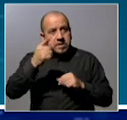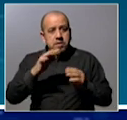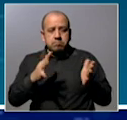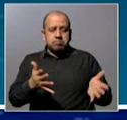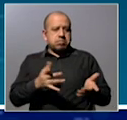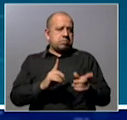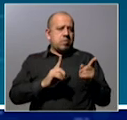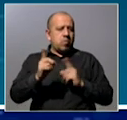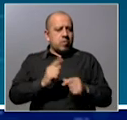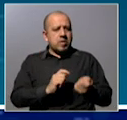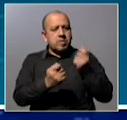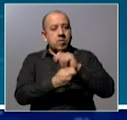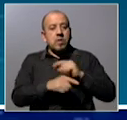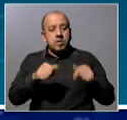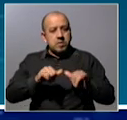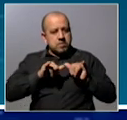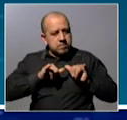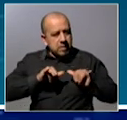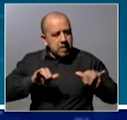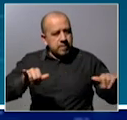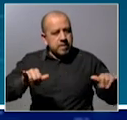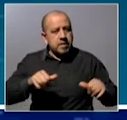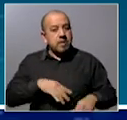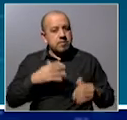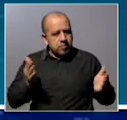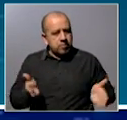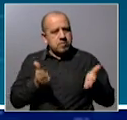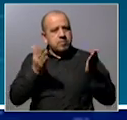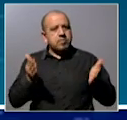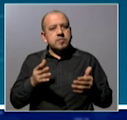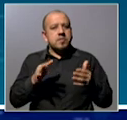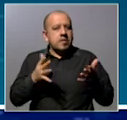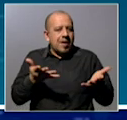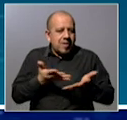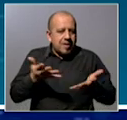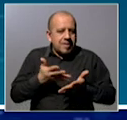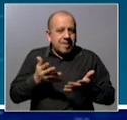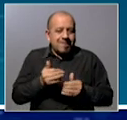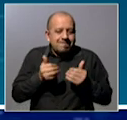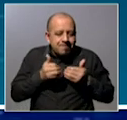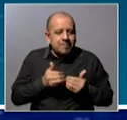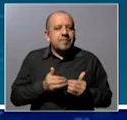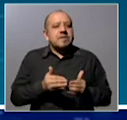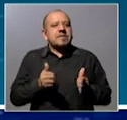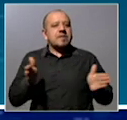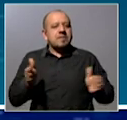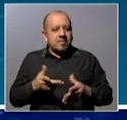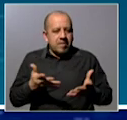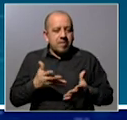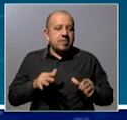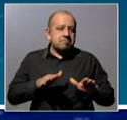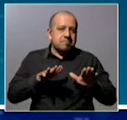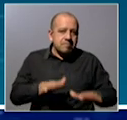la campaña tome un poco más de fuerza y de calor? Porque recién están calentando los motores tras este